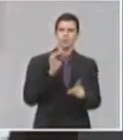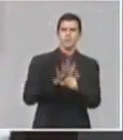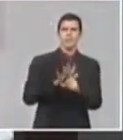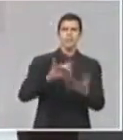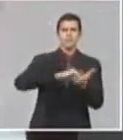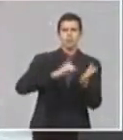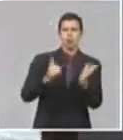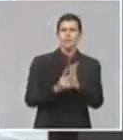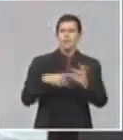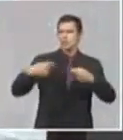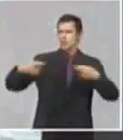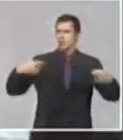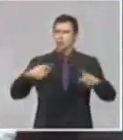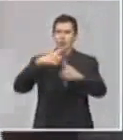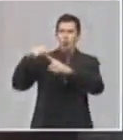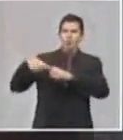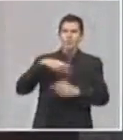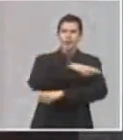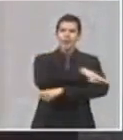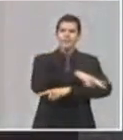credo tratan de quitarnos el crédito